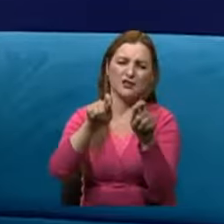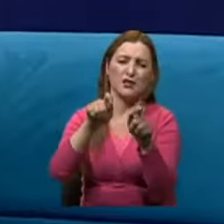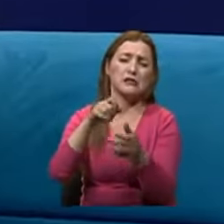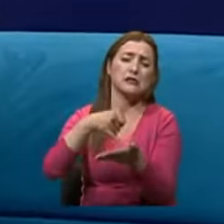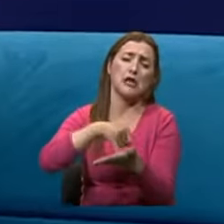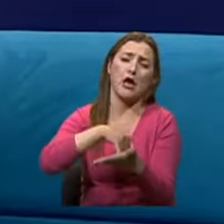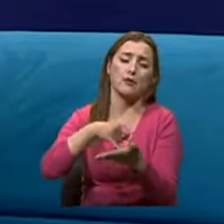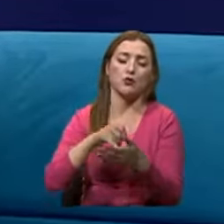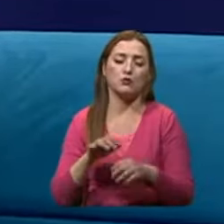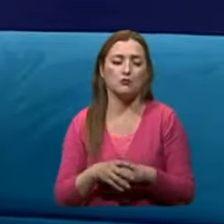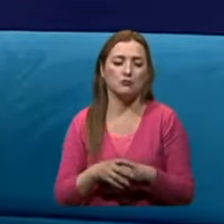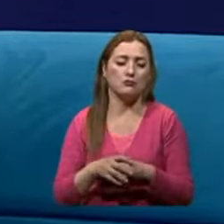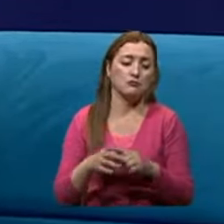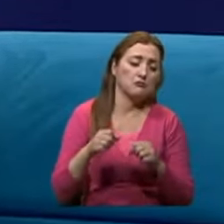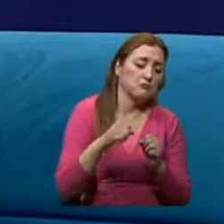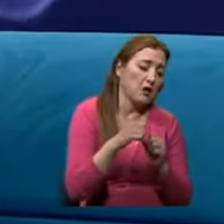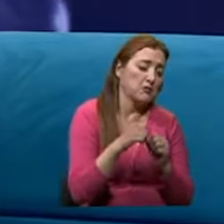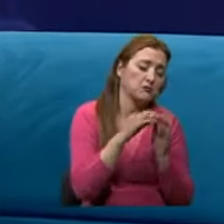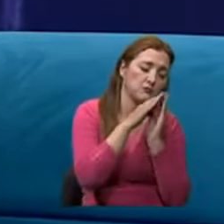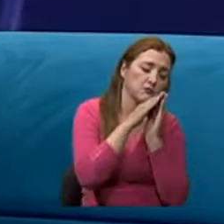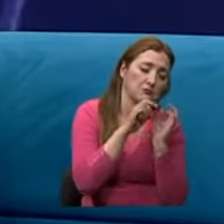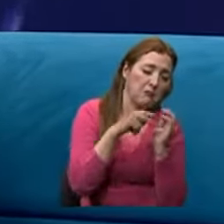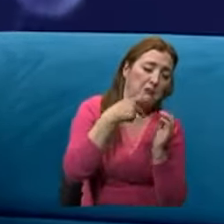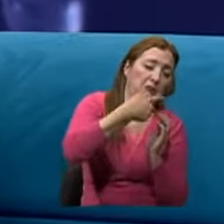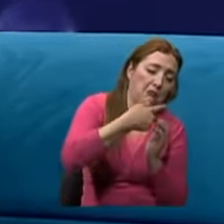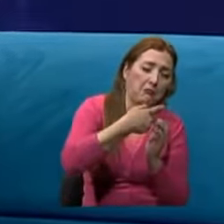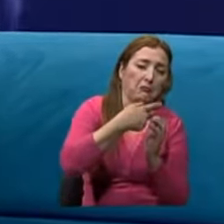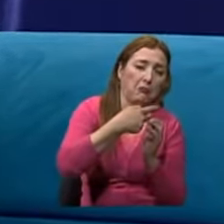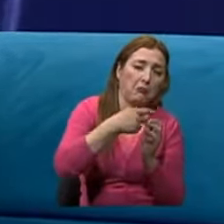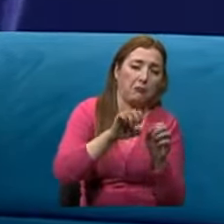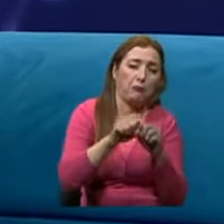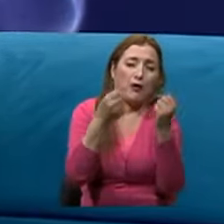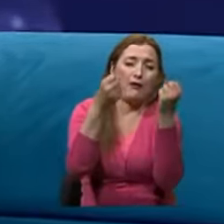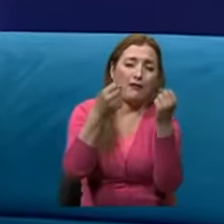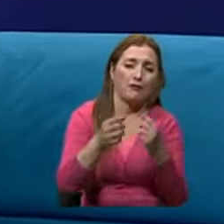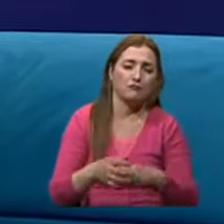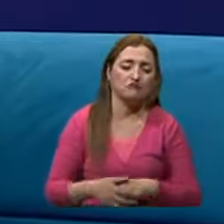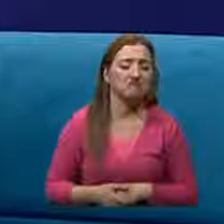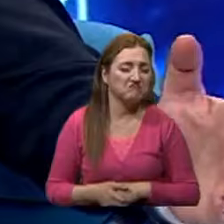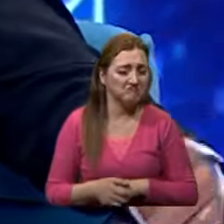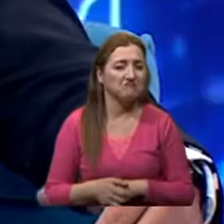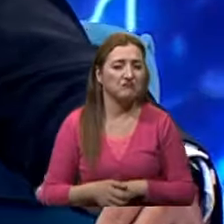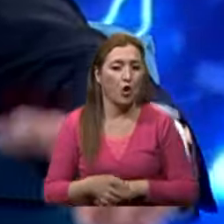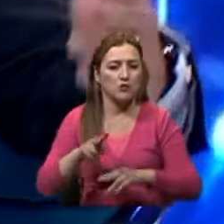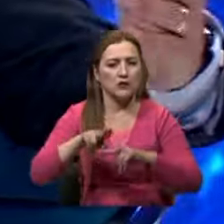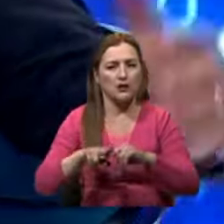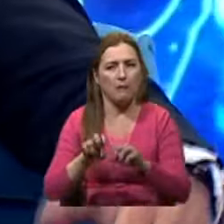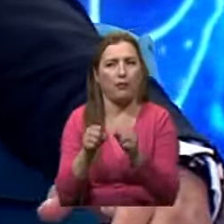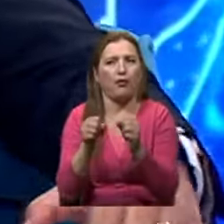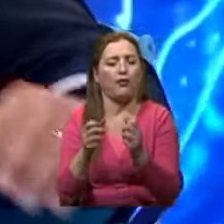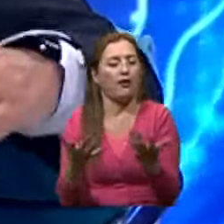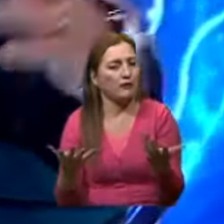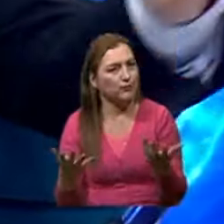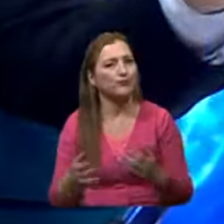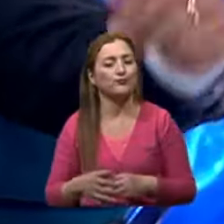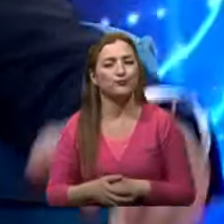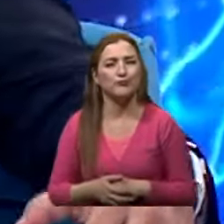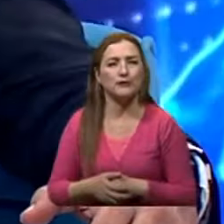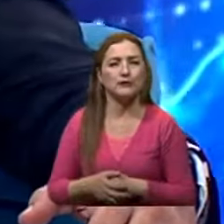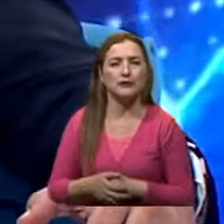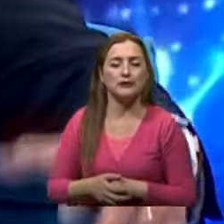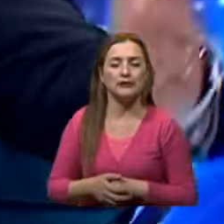frágiles y que tienen tanta fragilidad que se pueden fracturar incluso antes de que el paciente se caiga. Así es, y aquí me llama la atención, bueno, con mis